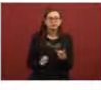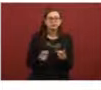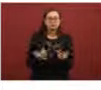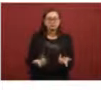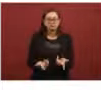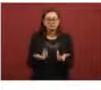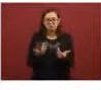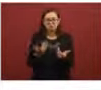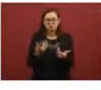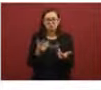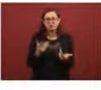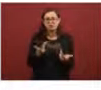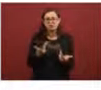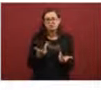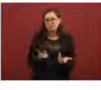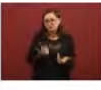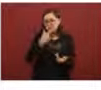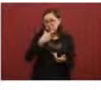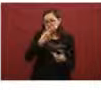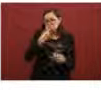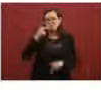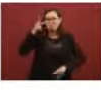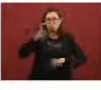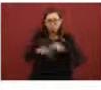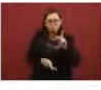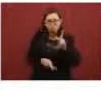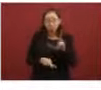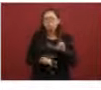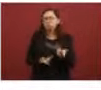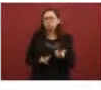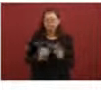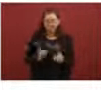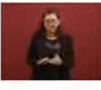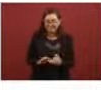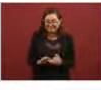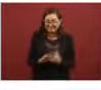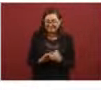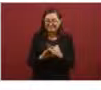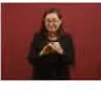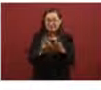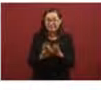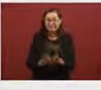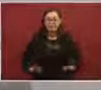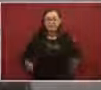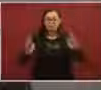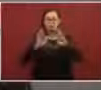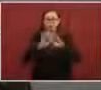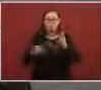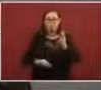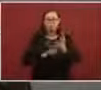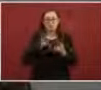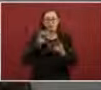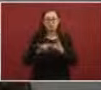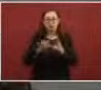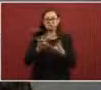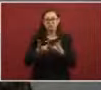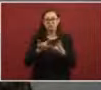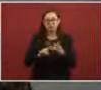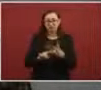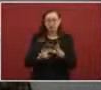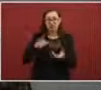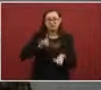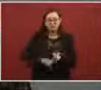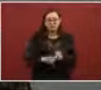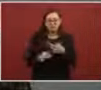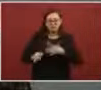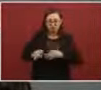falta de apego es algo que no solo en esta enfermedad, pero puntualmente en ella es muy importante. Y la recuperación de las células